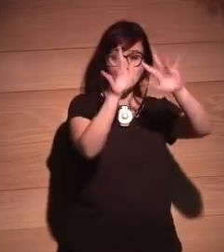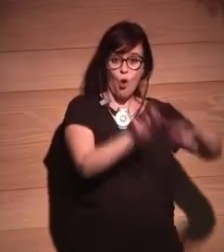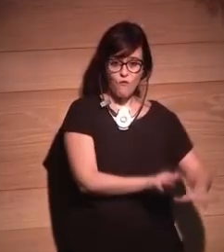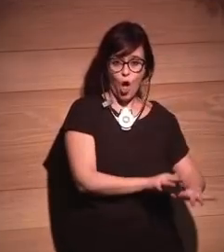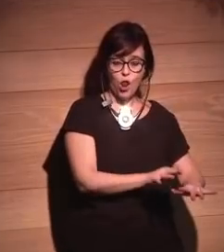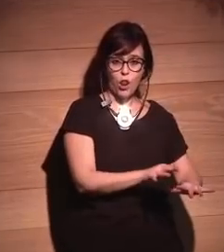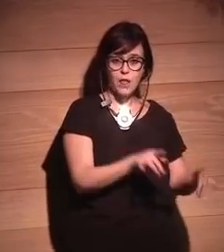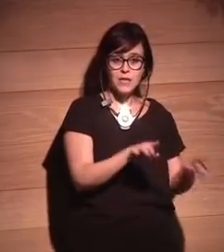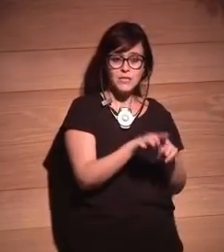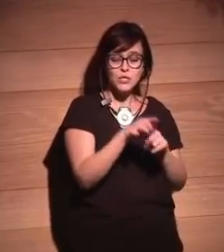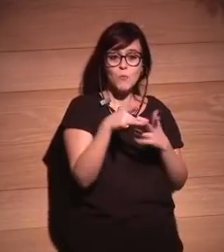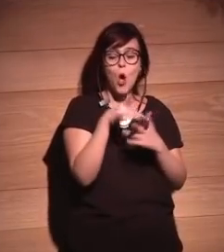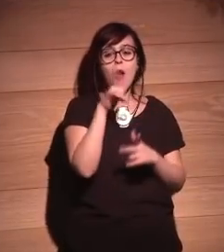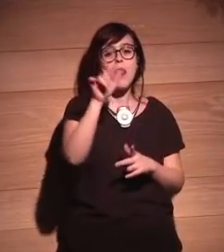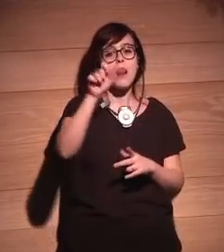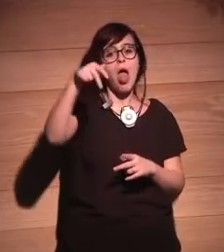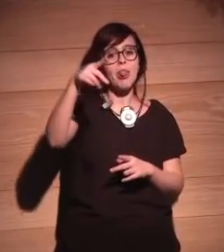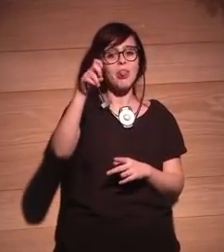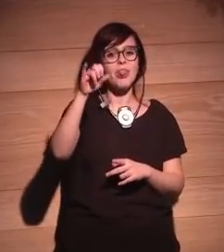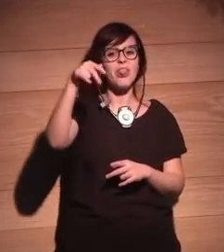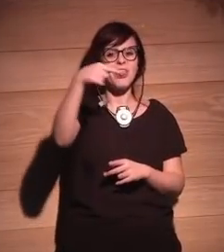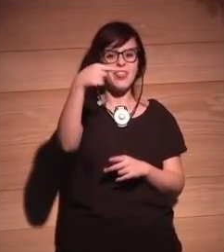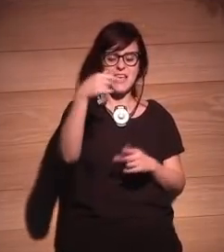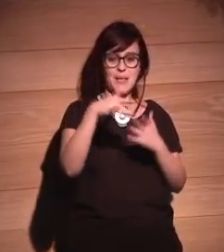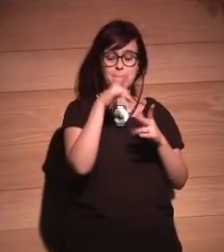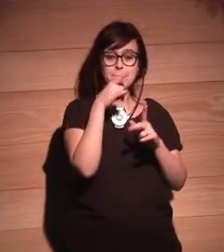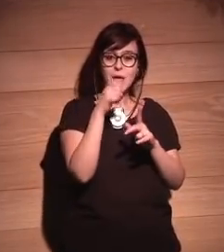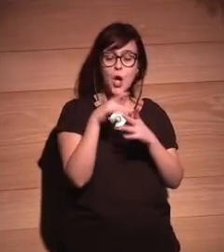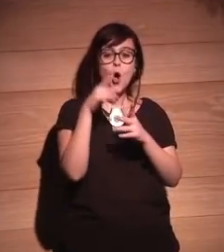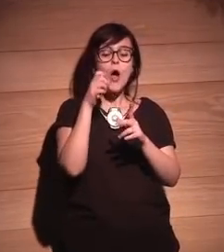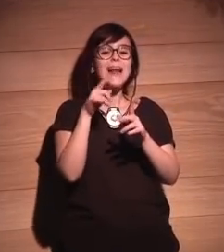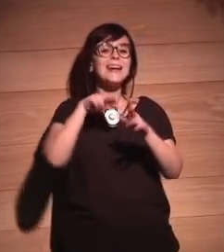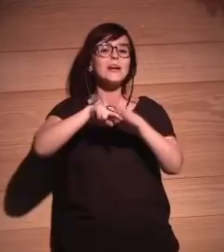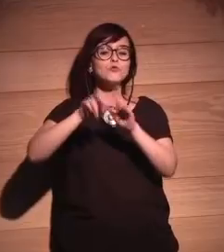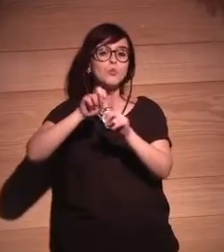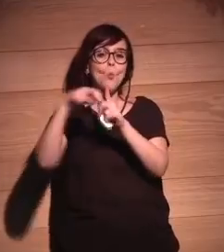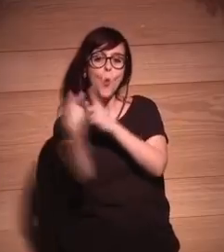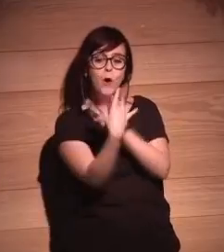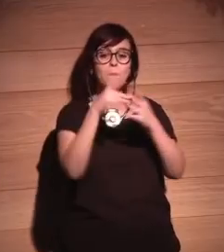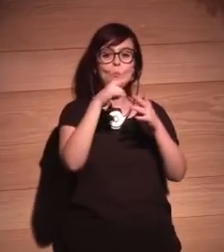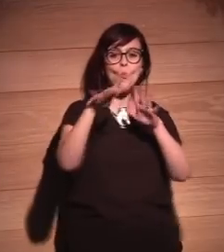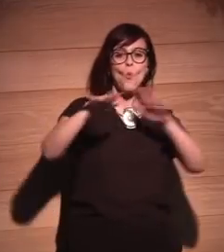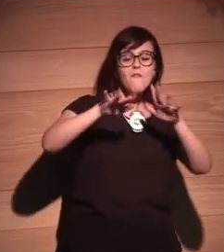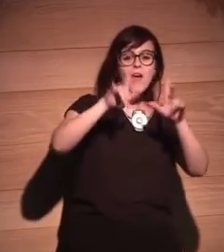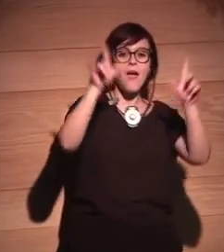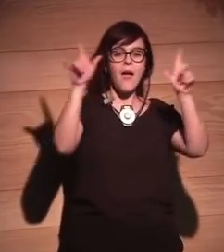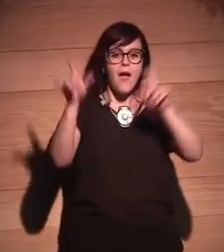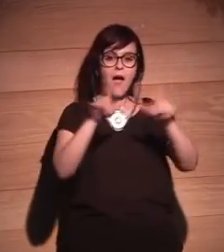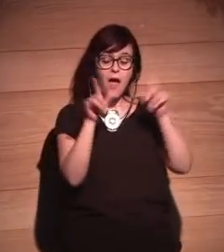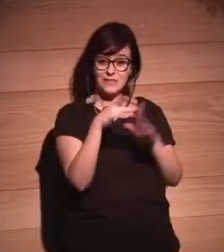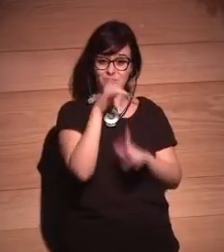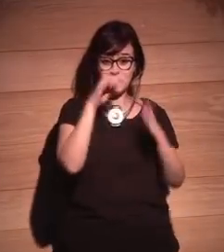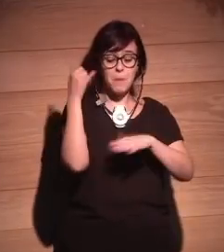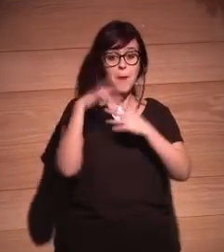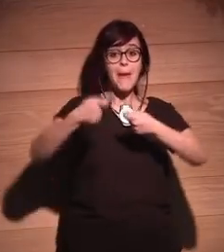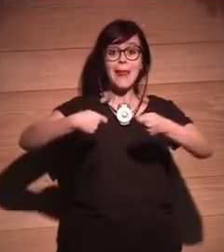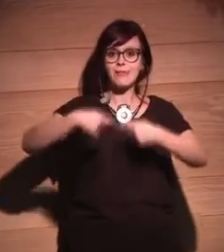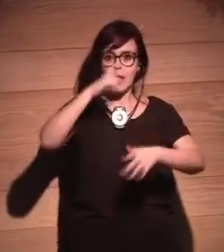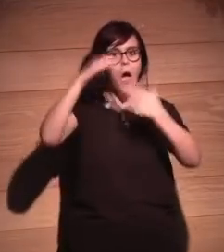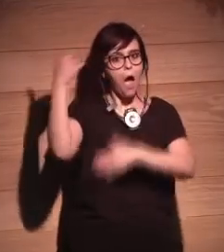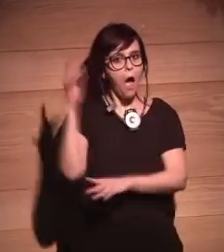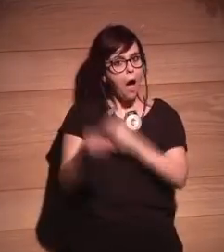ser una landing page, que dirían los de marketing, multimedia, donde las cosas se mueven y bueno, sí, pero si esto lo hacían los de marketing